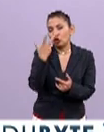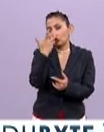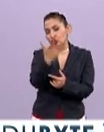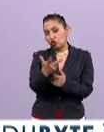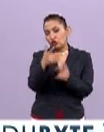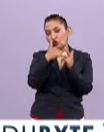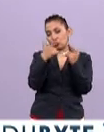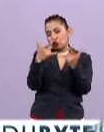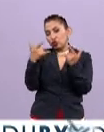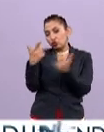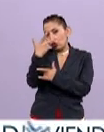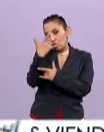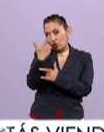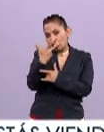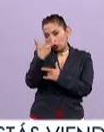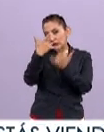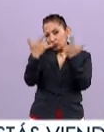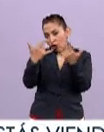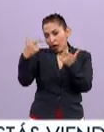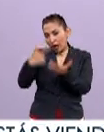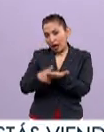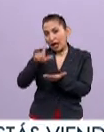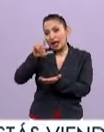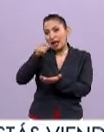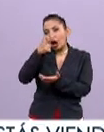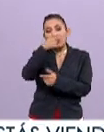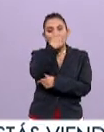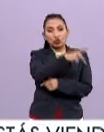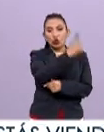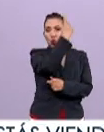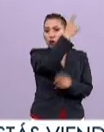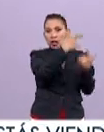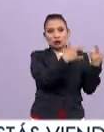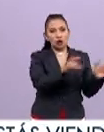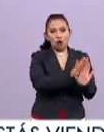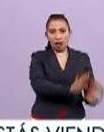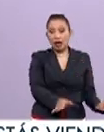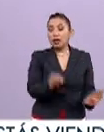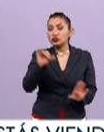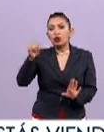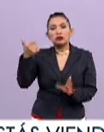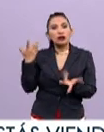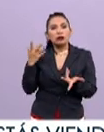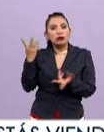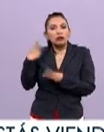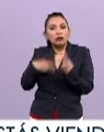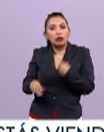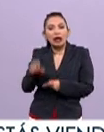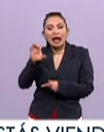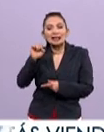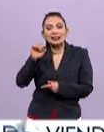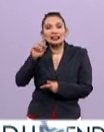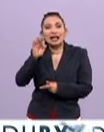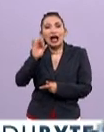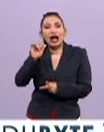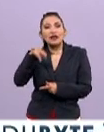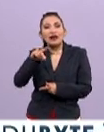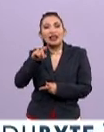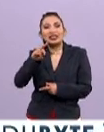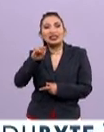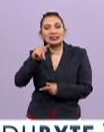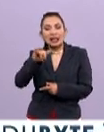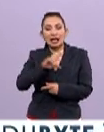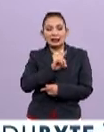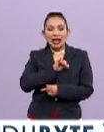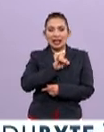de... 8 historias, pues. 8 historias. En la tuya, Antón, es una historia. Y en la otra que no vino... La Escafandrista, esta es de